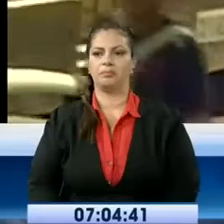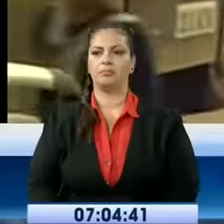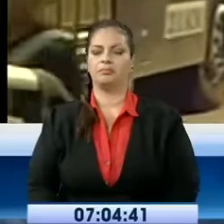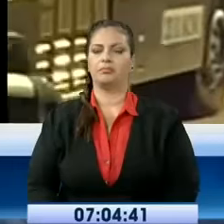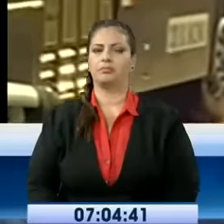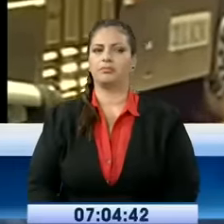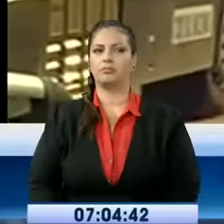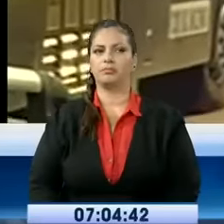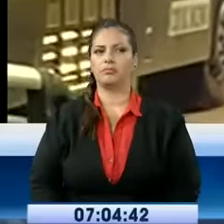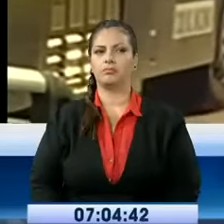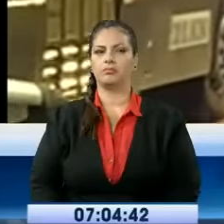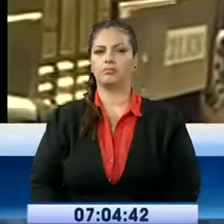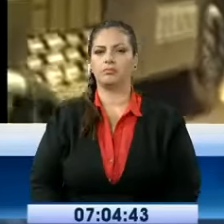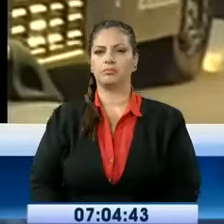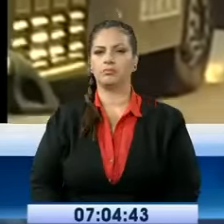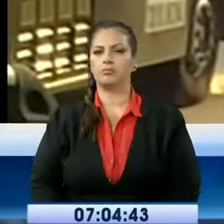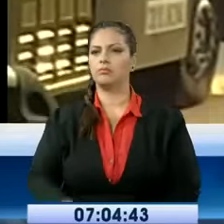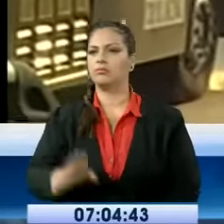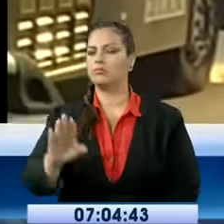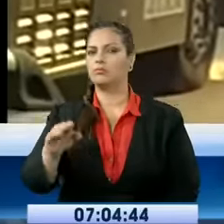A ver, en el caso aquí del señor.